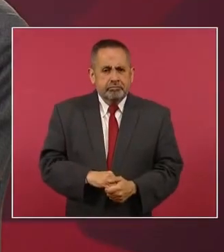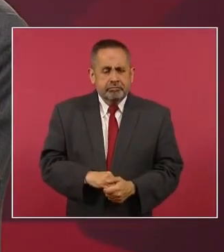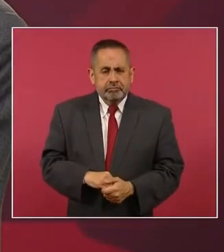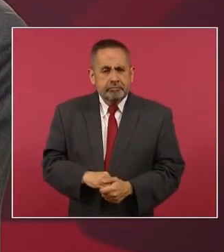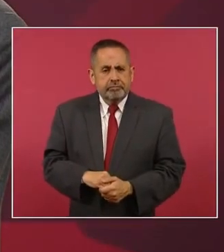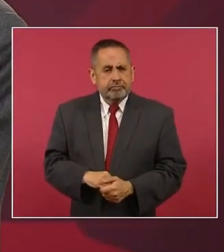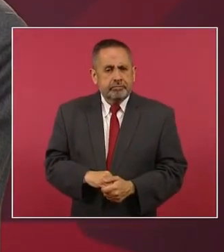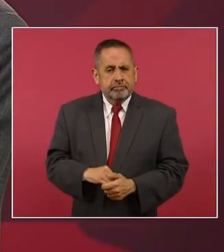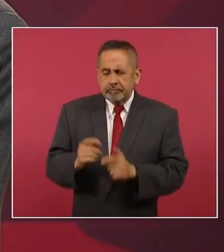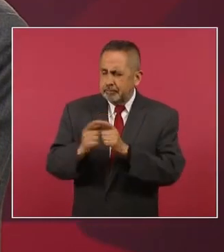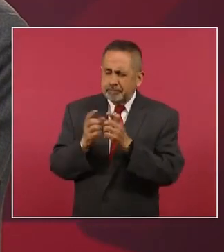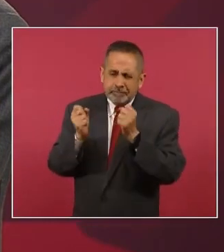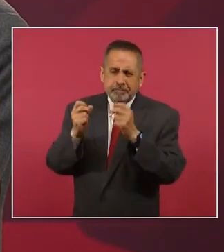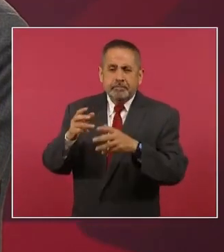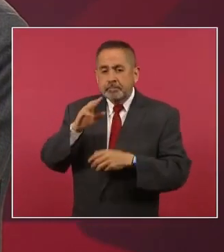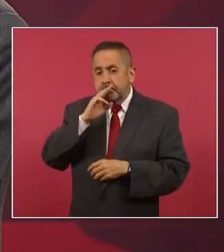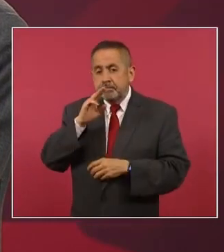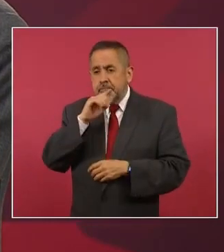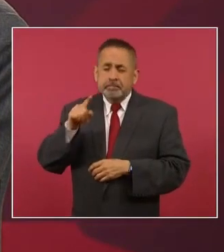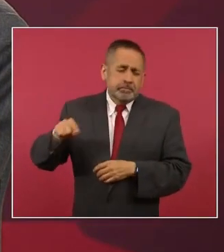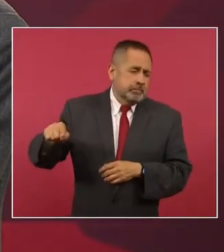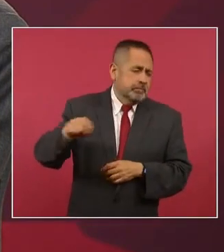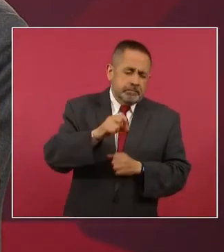Atiendo a muchas mamás